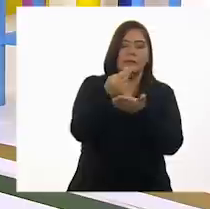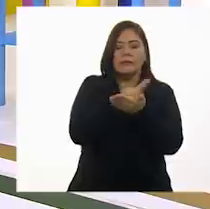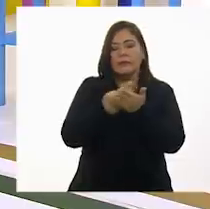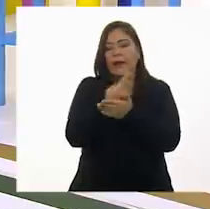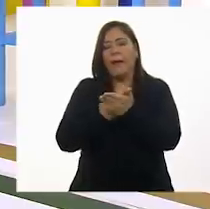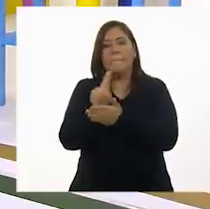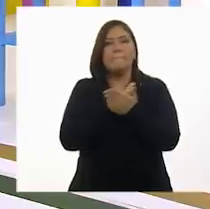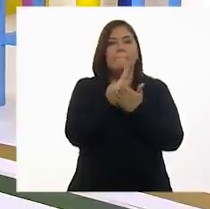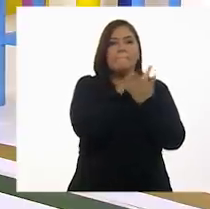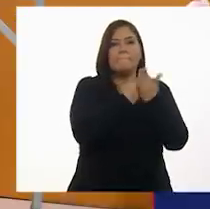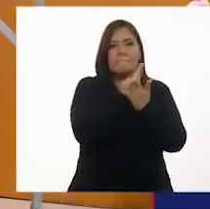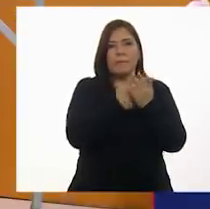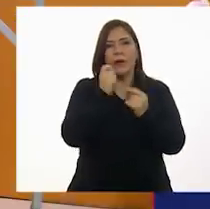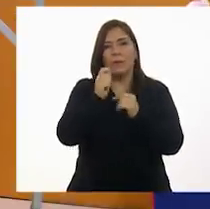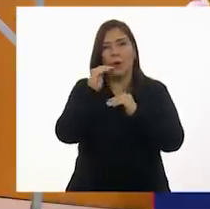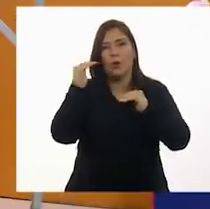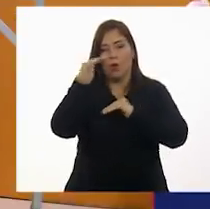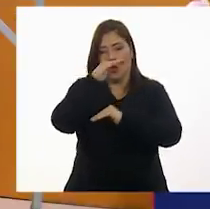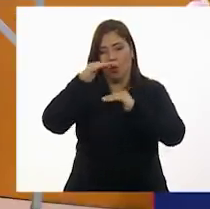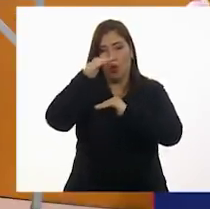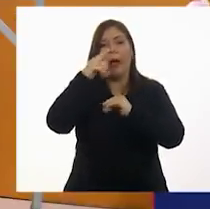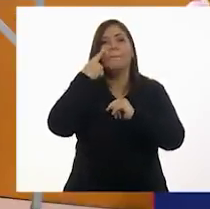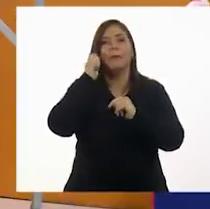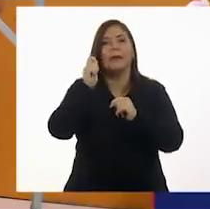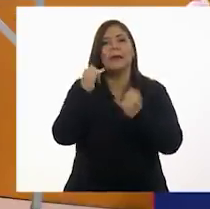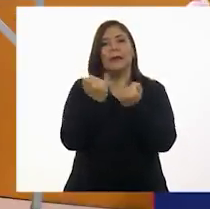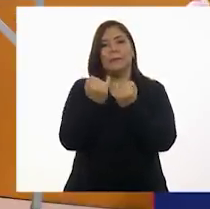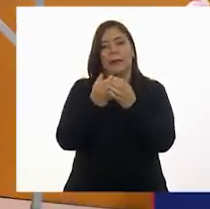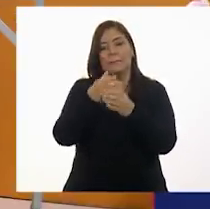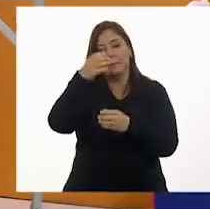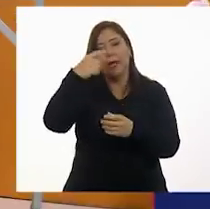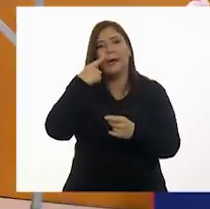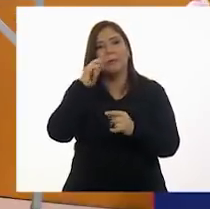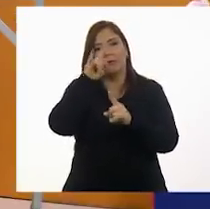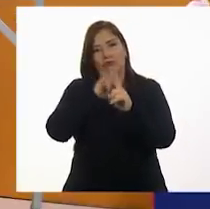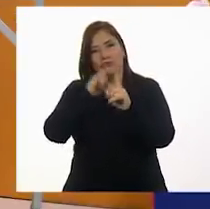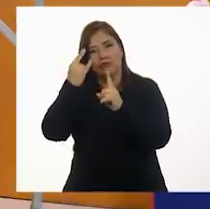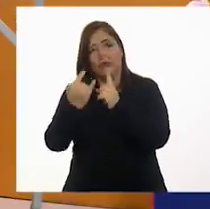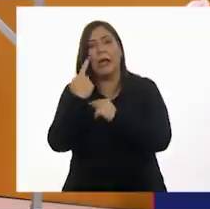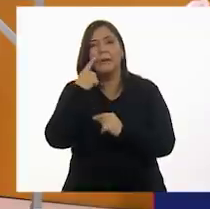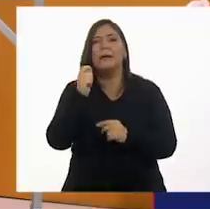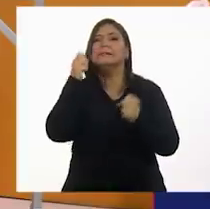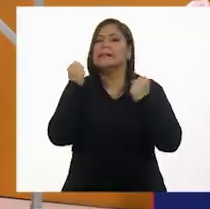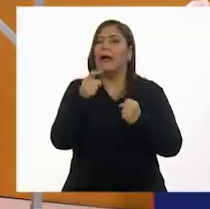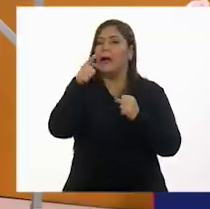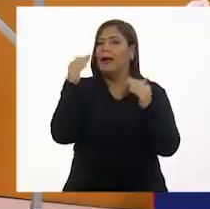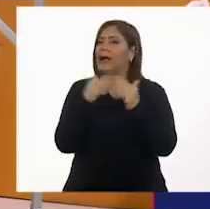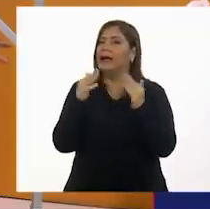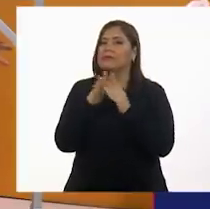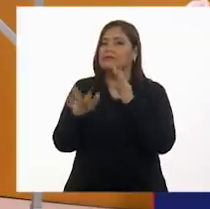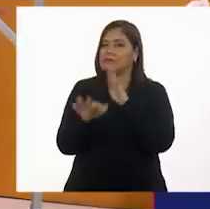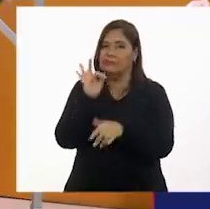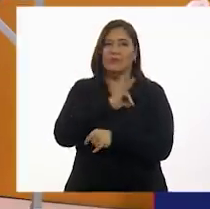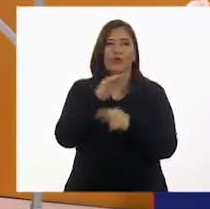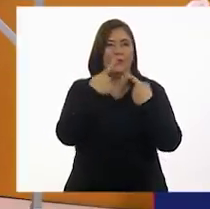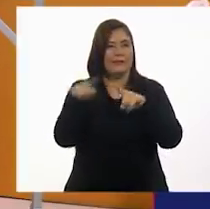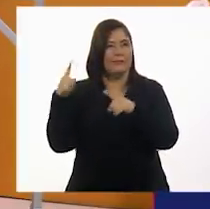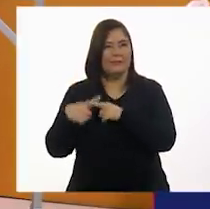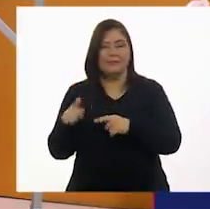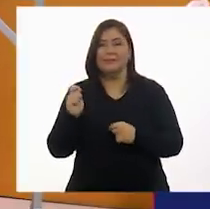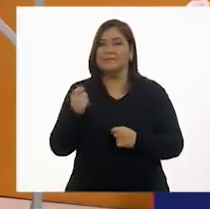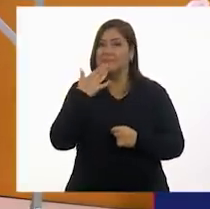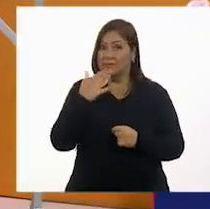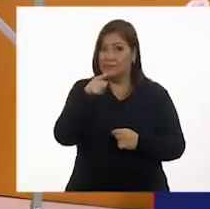sus bases. Uy, seguramente en su casa van a encontrar muchísimas figuras y muchos objetos que tengan forma de prismas, ¿verdad? Así es. Bueno,